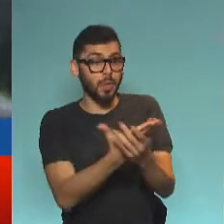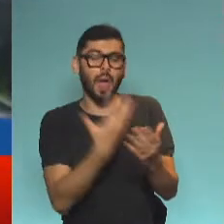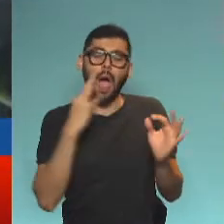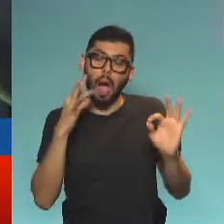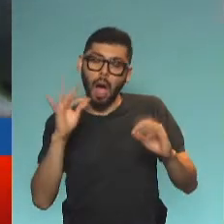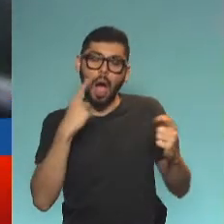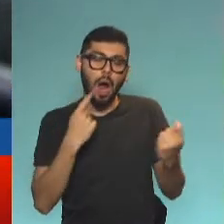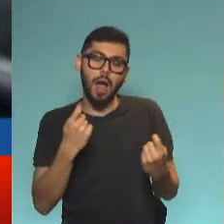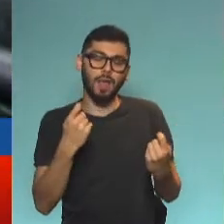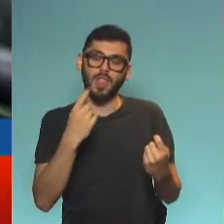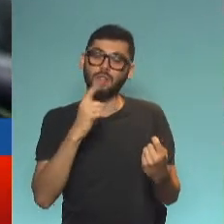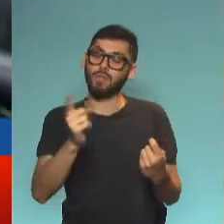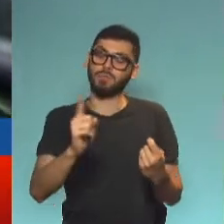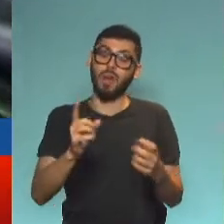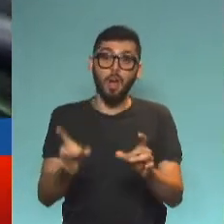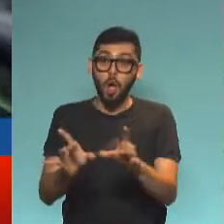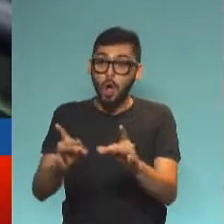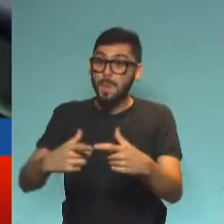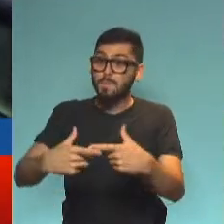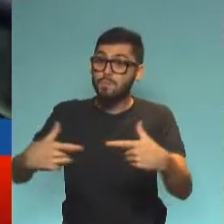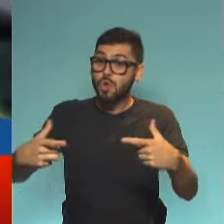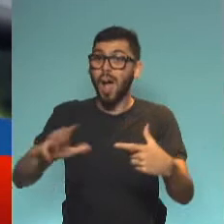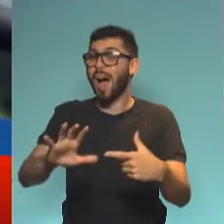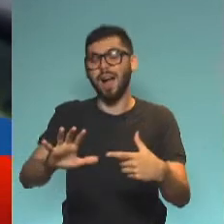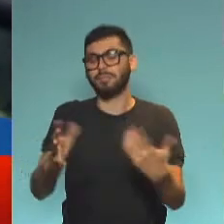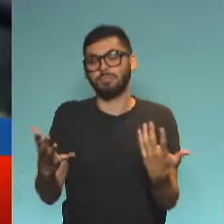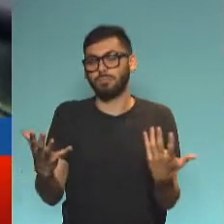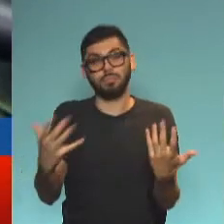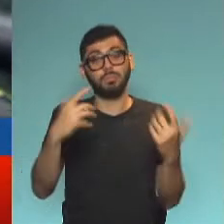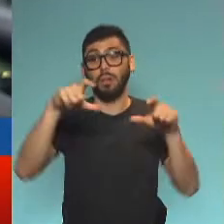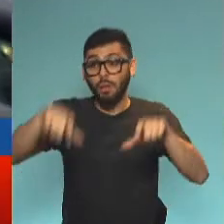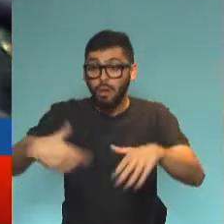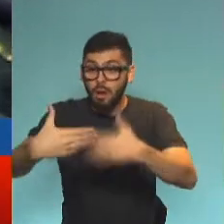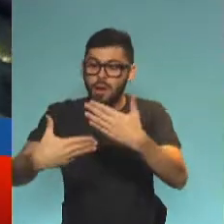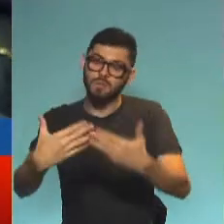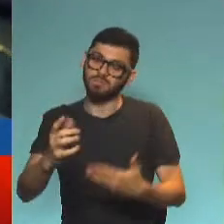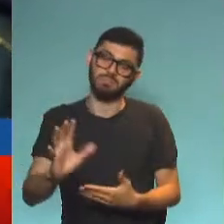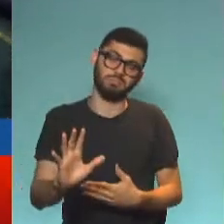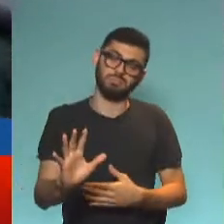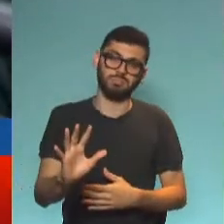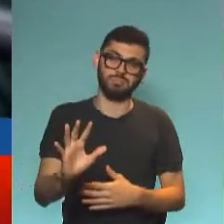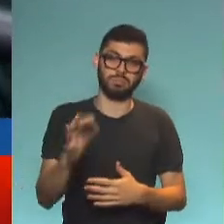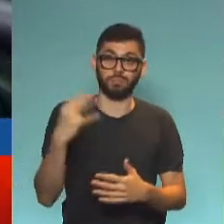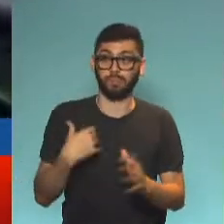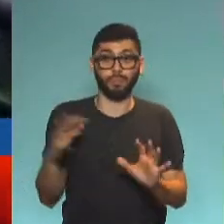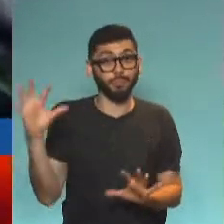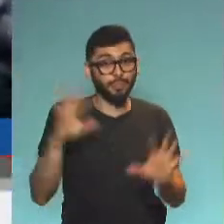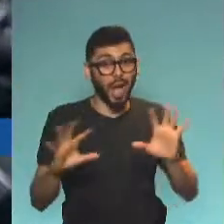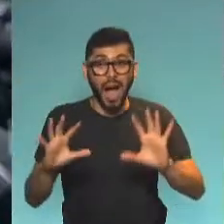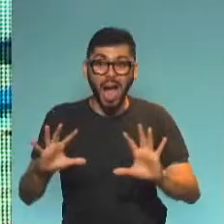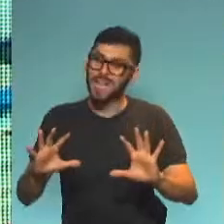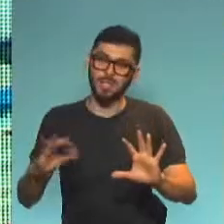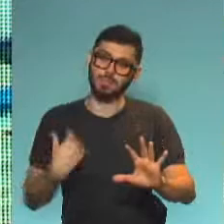sino realmente la cantidad de casos. Con tantos casos no podíamos nosotros llevar adelante una organización de un campeonato